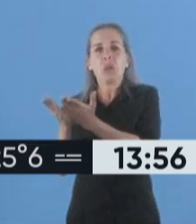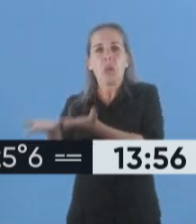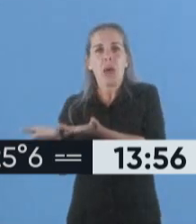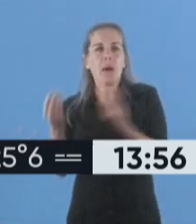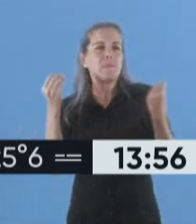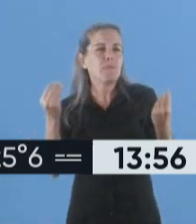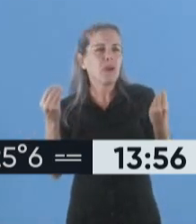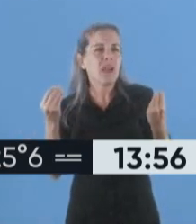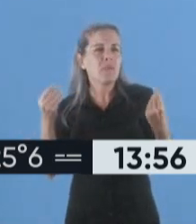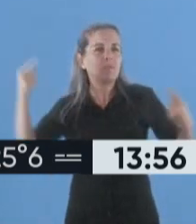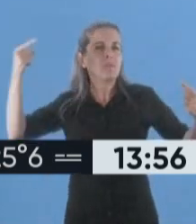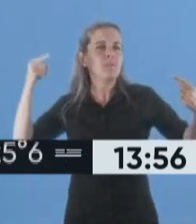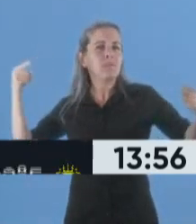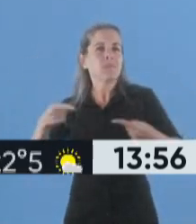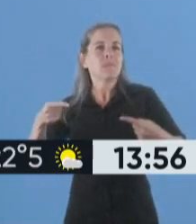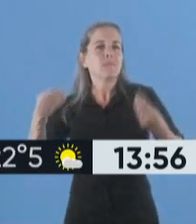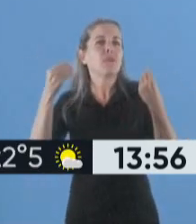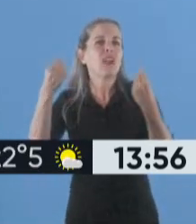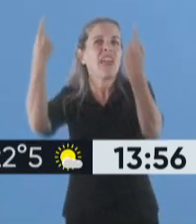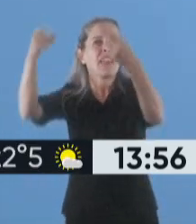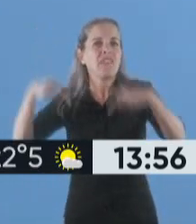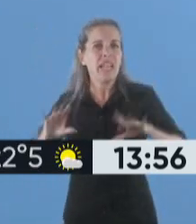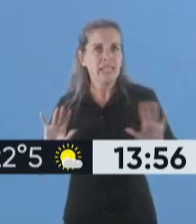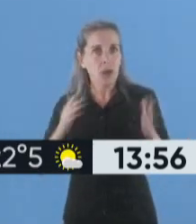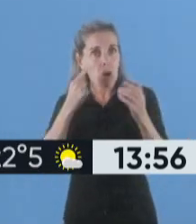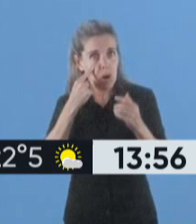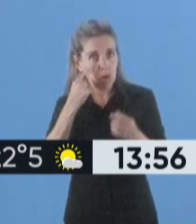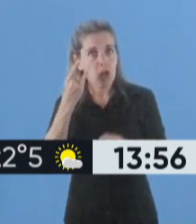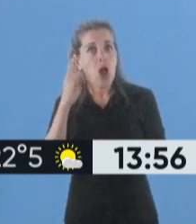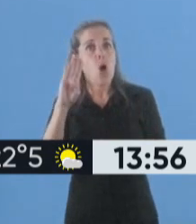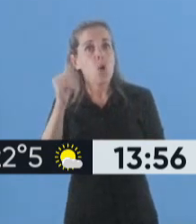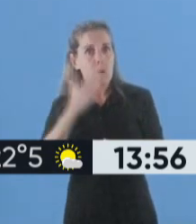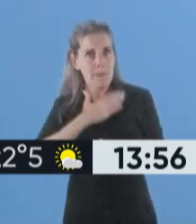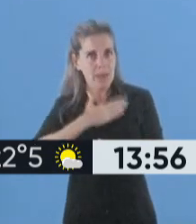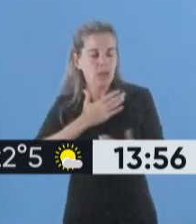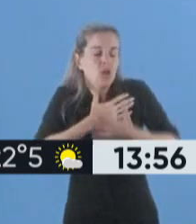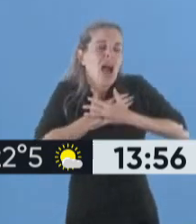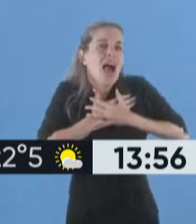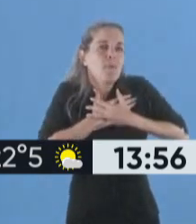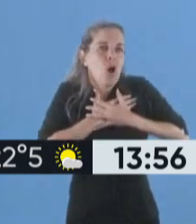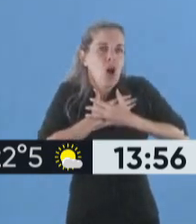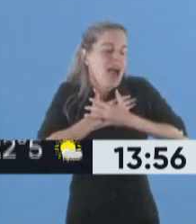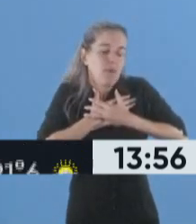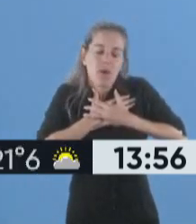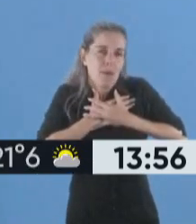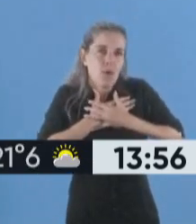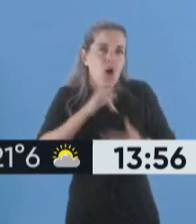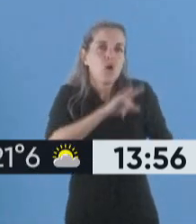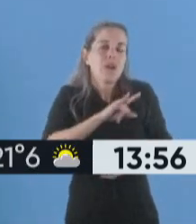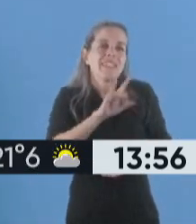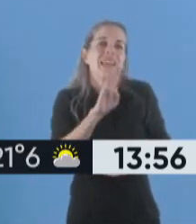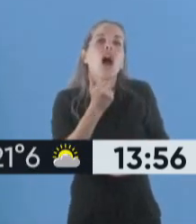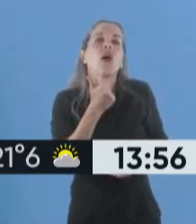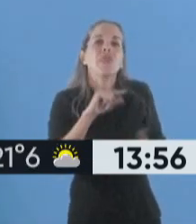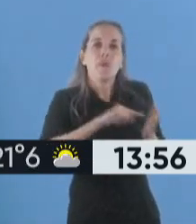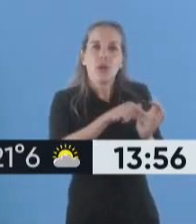¿Por qué tanta injusticia? Yo amo a mi Universidad de Buenos Aires, quiero aclararles, soy el que más la ama.